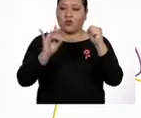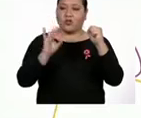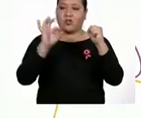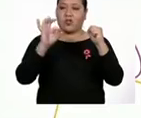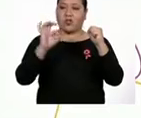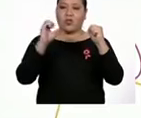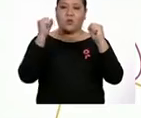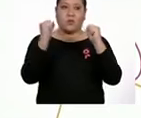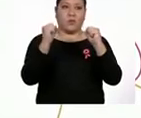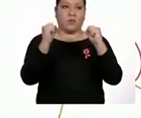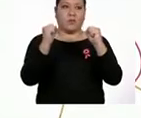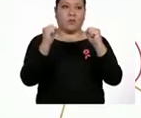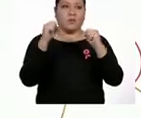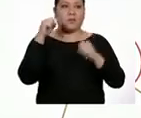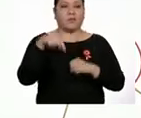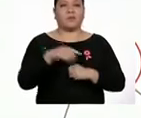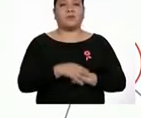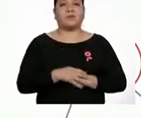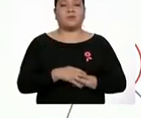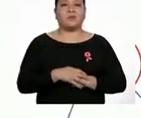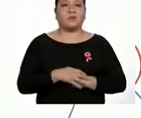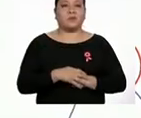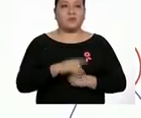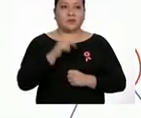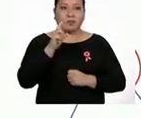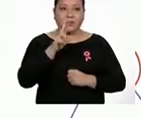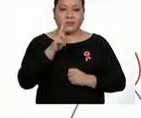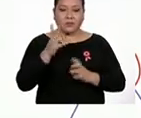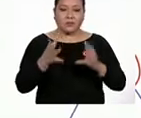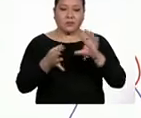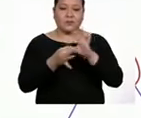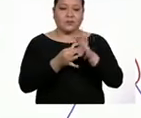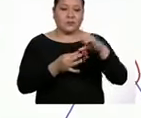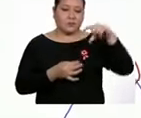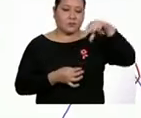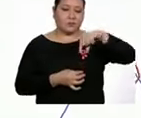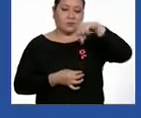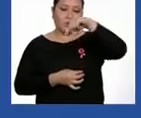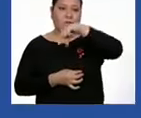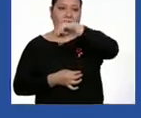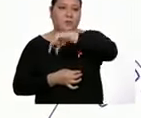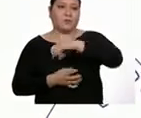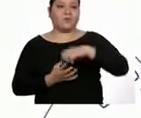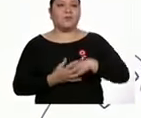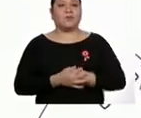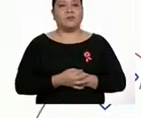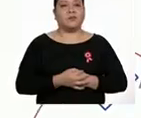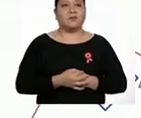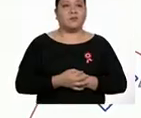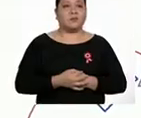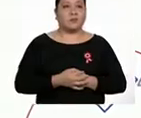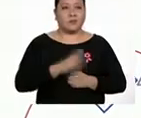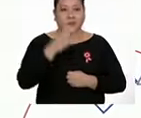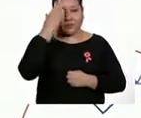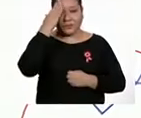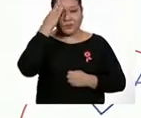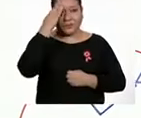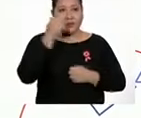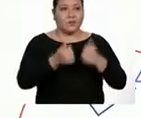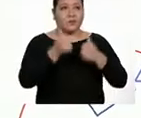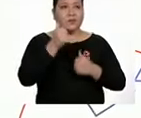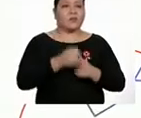final corresponde a la intersección de los tres intervalos. Es correcto. Para calcular